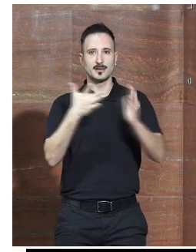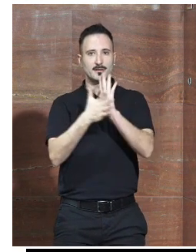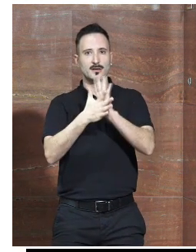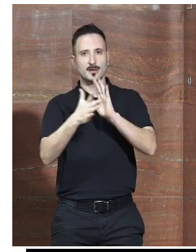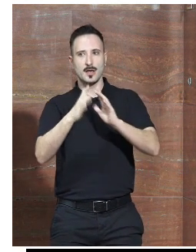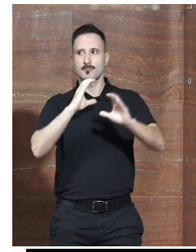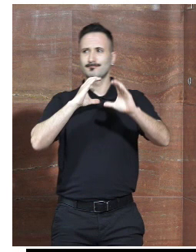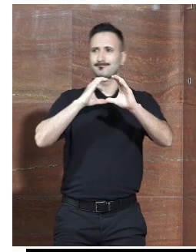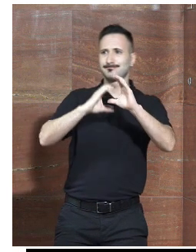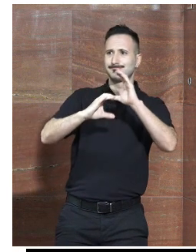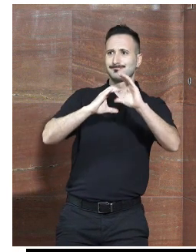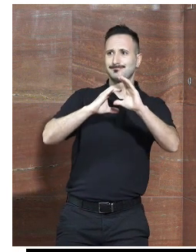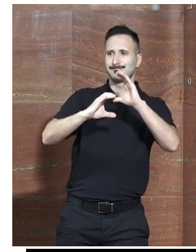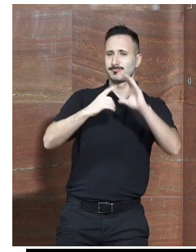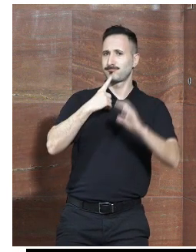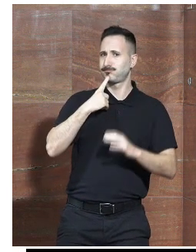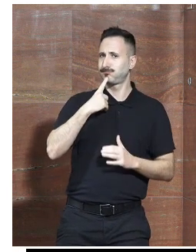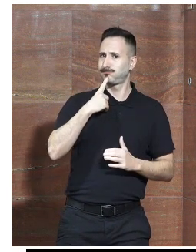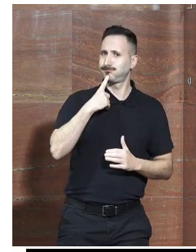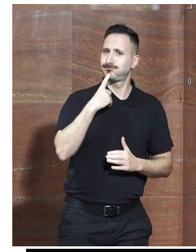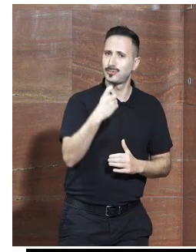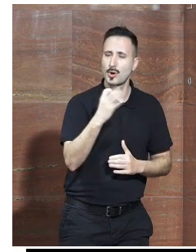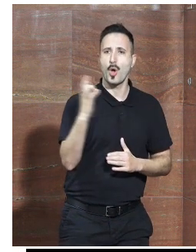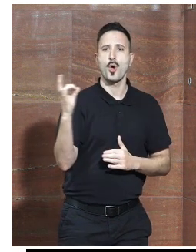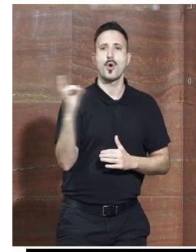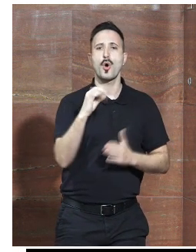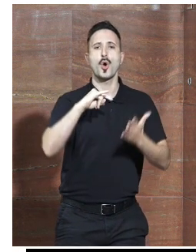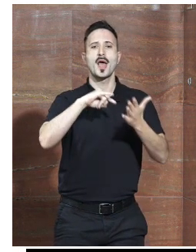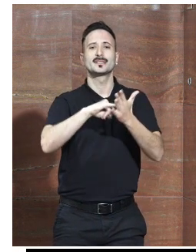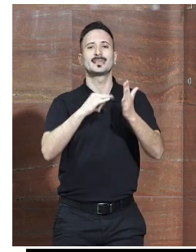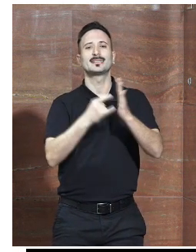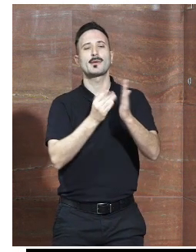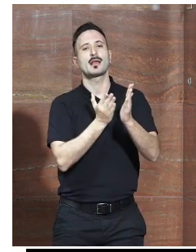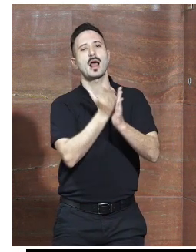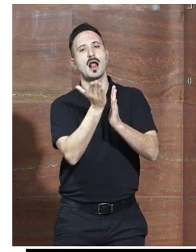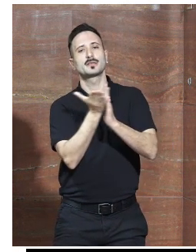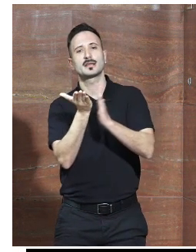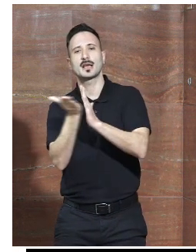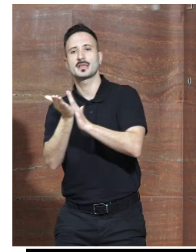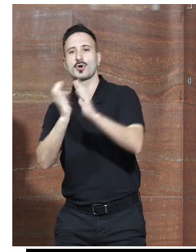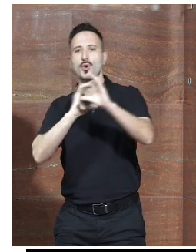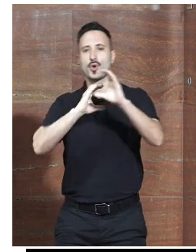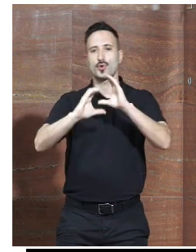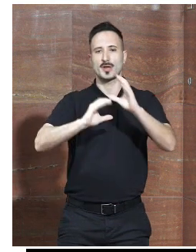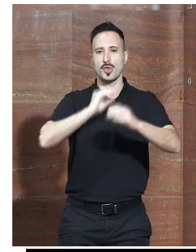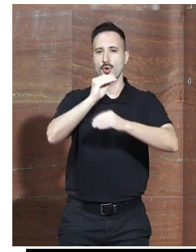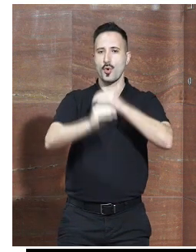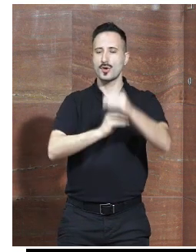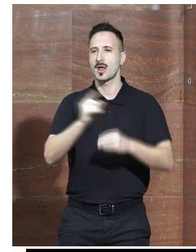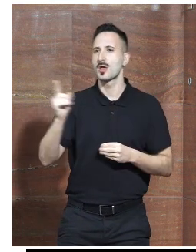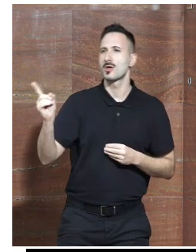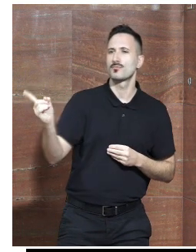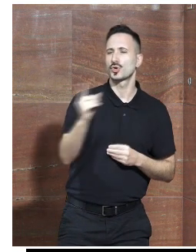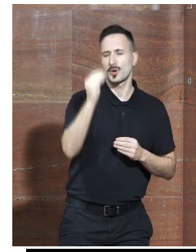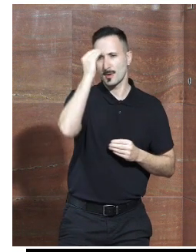de comunicación o utilizan sistemas alternativos y aumentativos de comunicación? ¿Cómo están